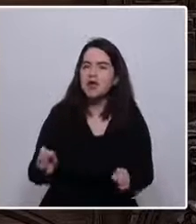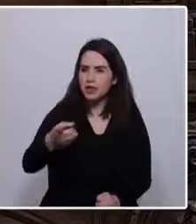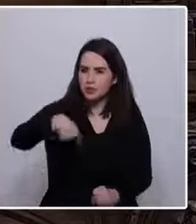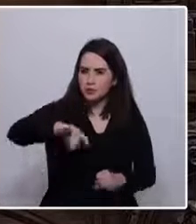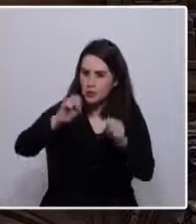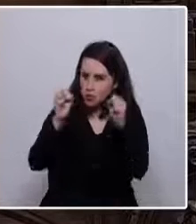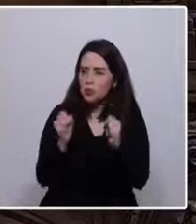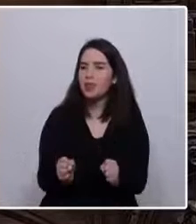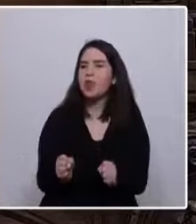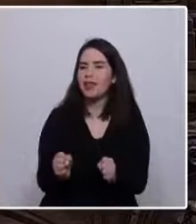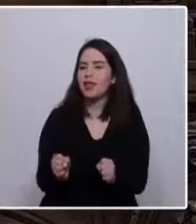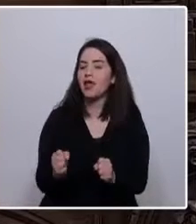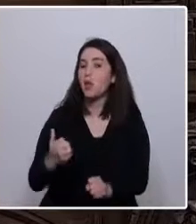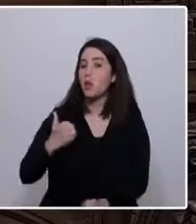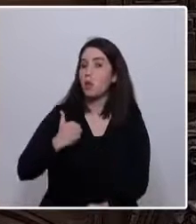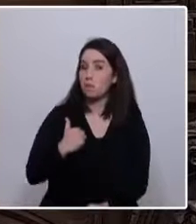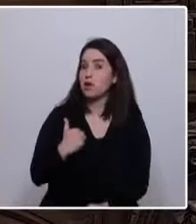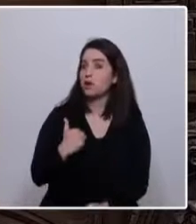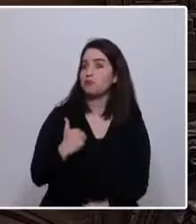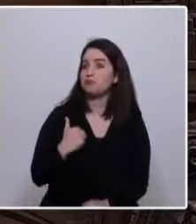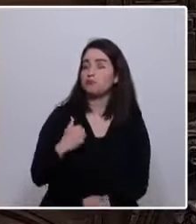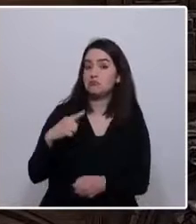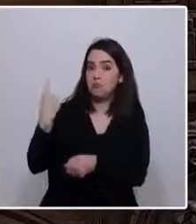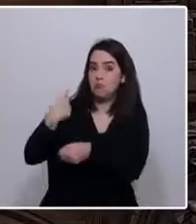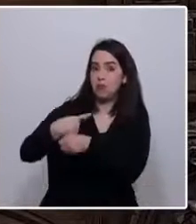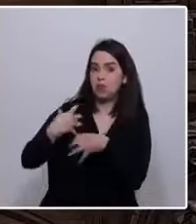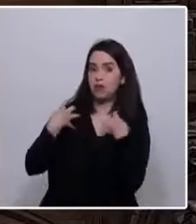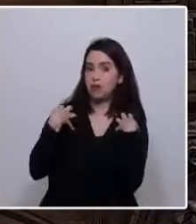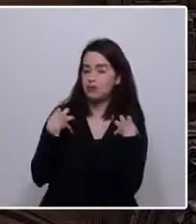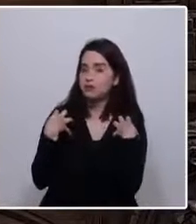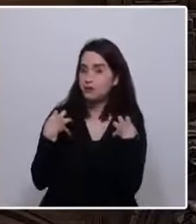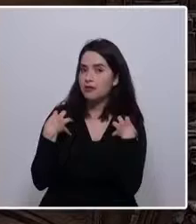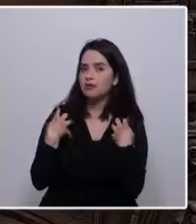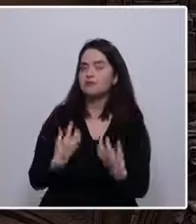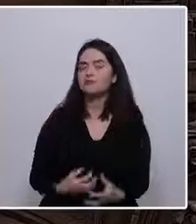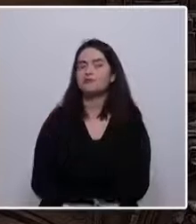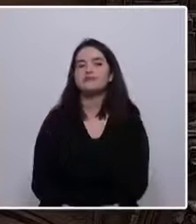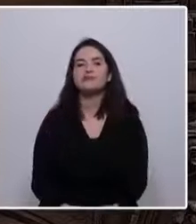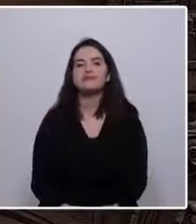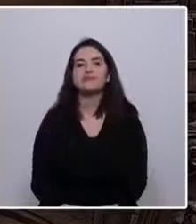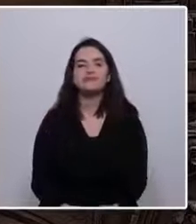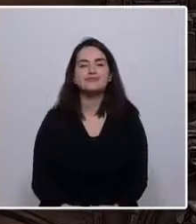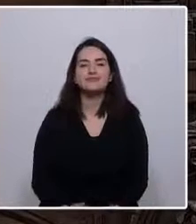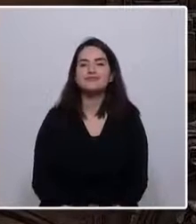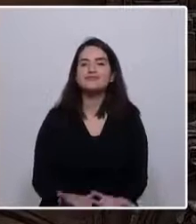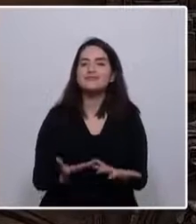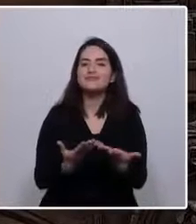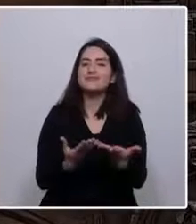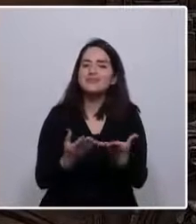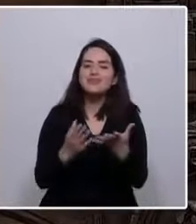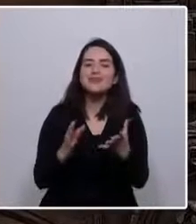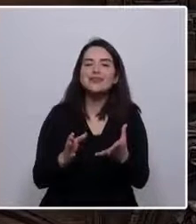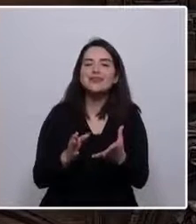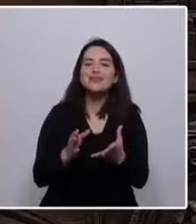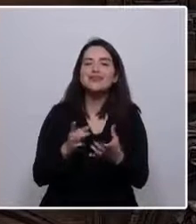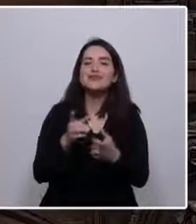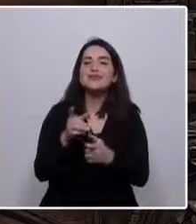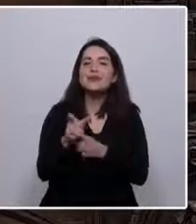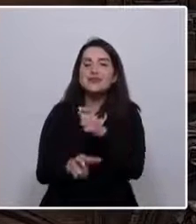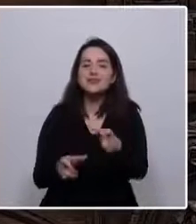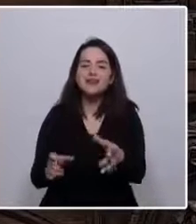cumplir la tarea en comunidad que podrá ser agradecida porque le hicimos